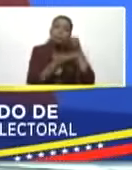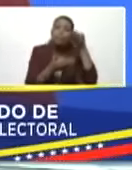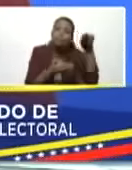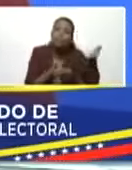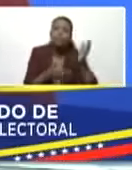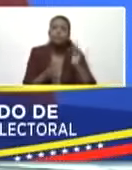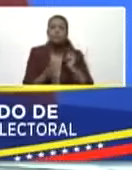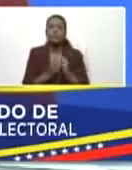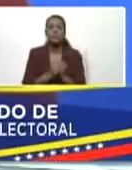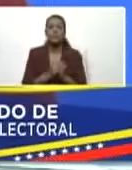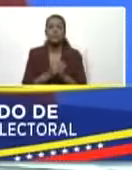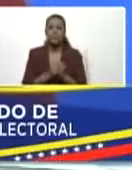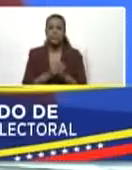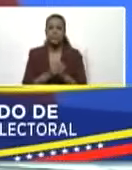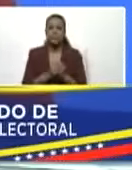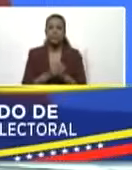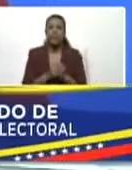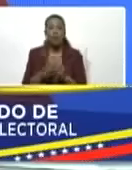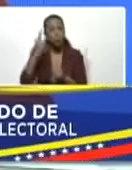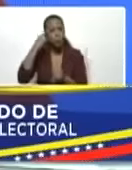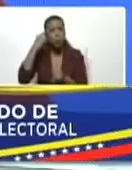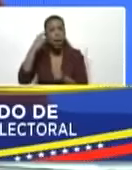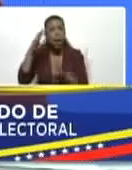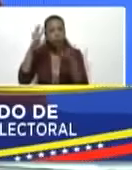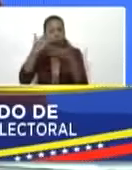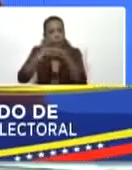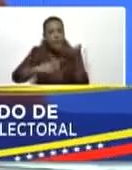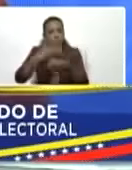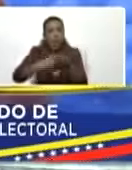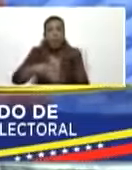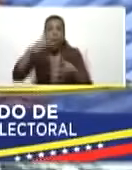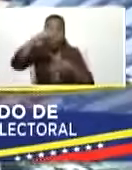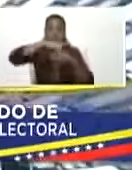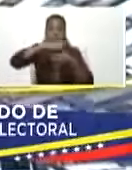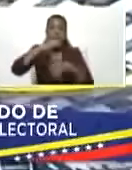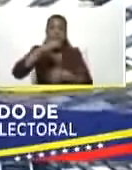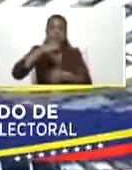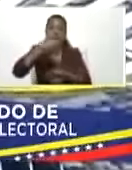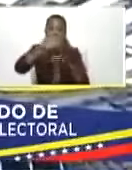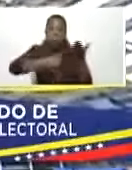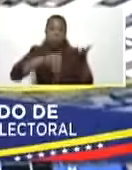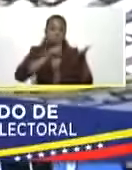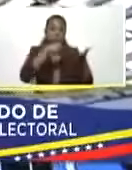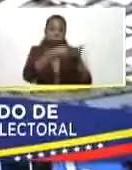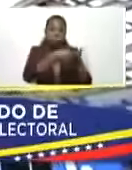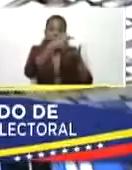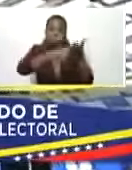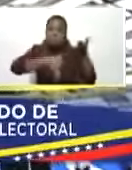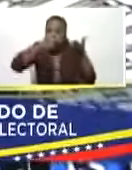permanente, cuando revisamos, presidente, los datos, nosotros lo hacemos constantemente, usted lo sabe,